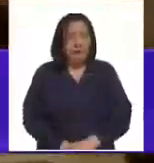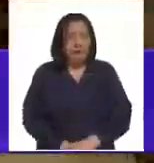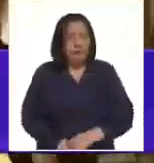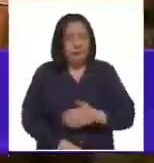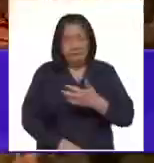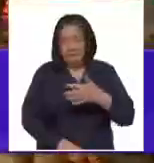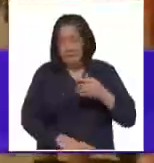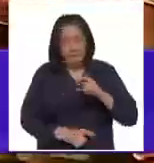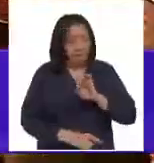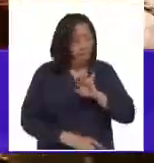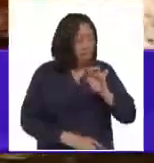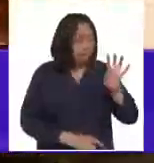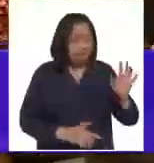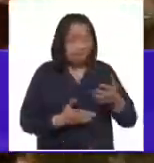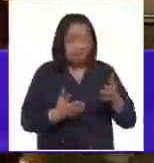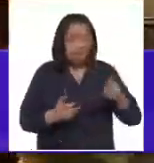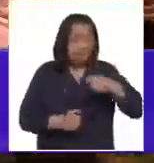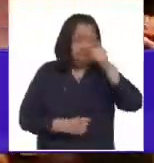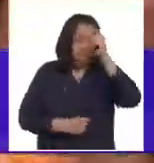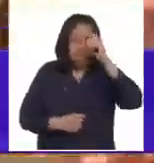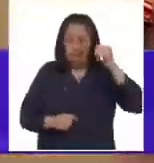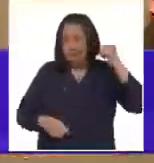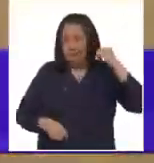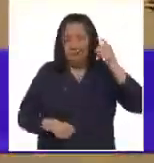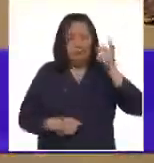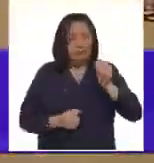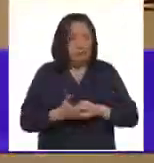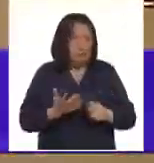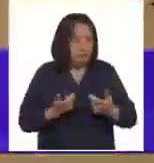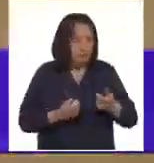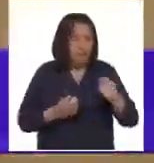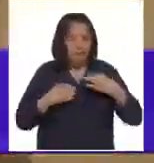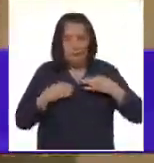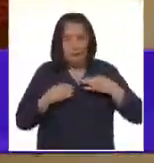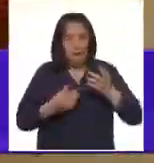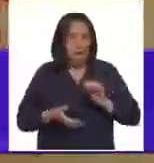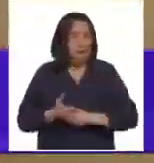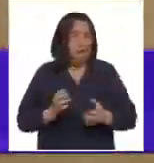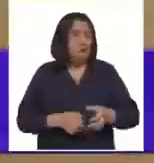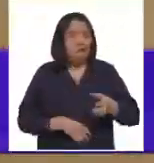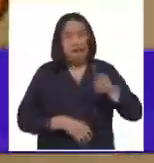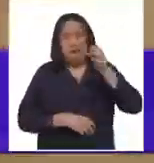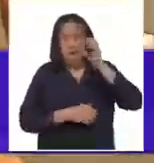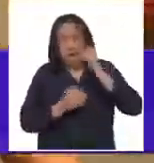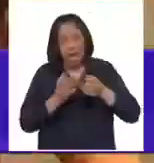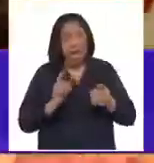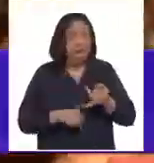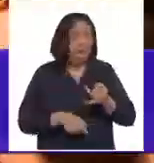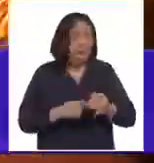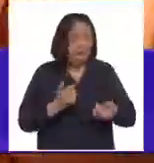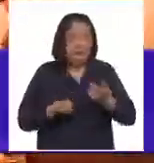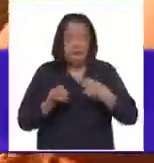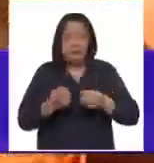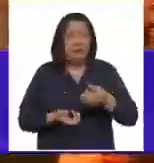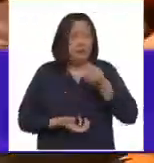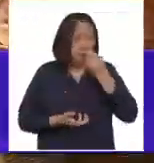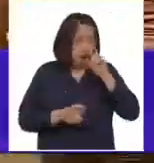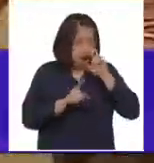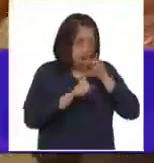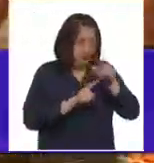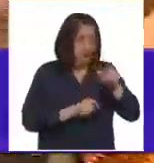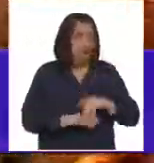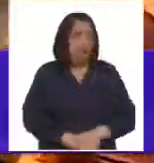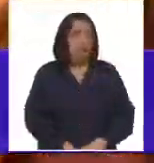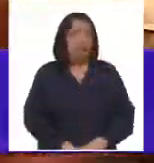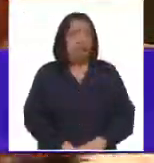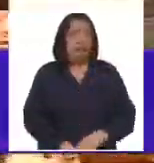aquí, ¿no? Hay gorros, hay toallas, venden prendas de vestir, toma todos, también venden comida, ahí estamos viendo las mollejitas,